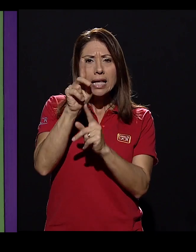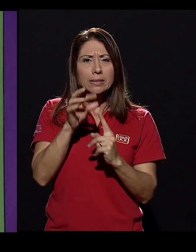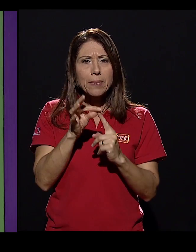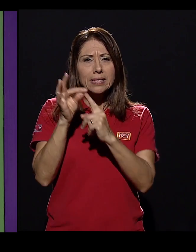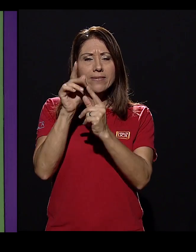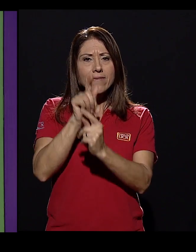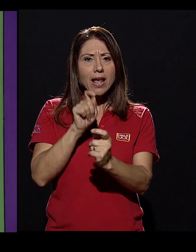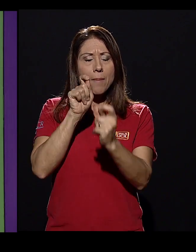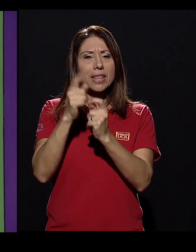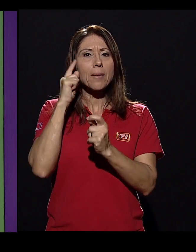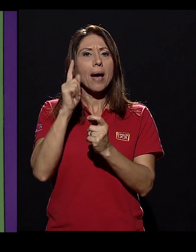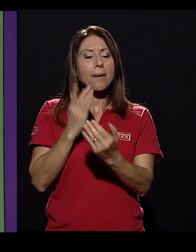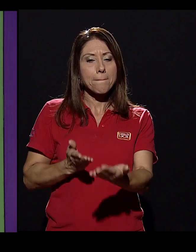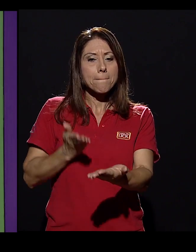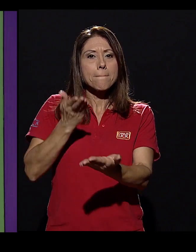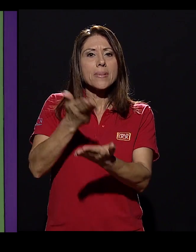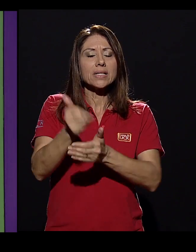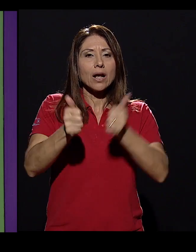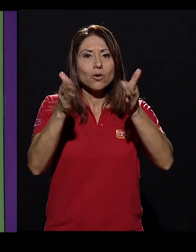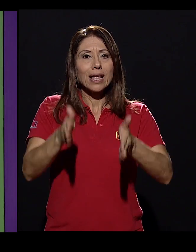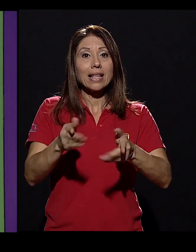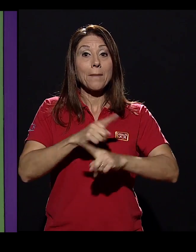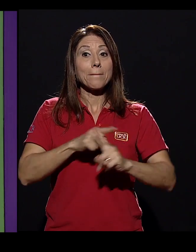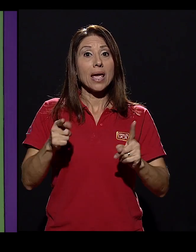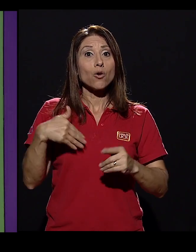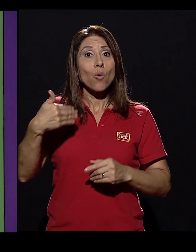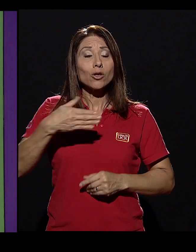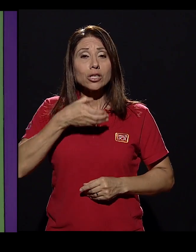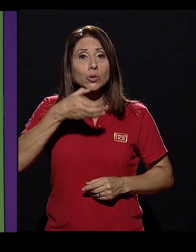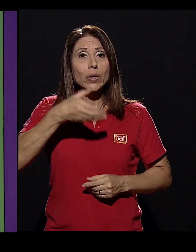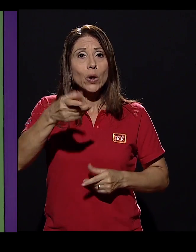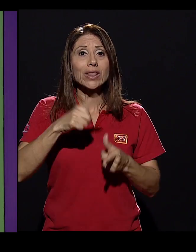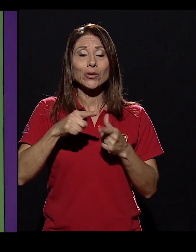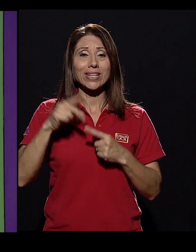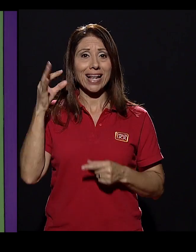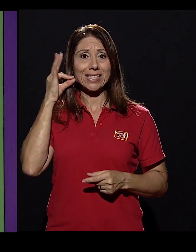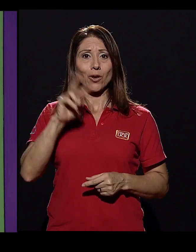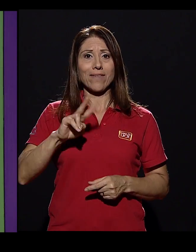candidatura, pero al sugerirlo, digamos, la señora vicepresidenta me